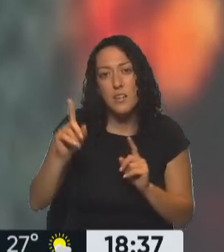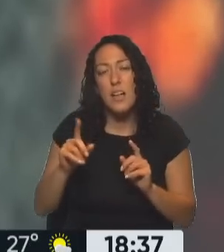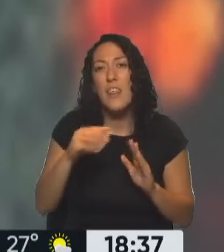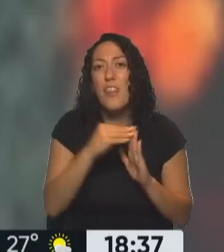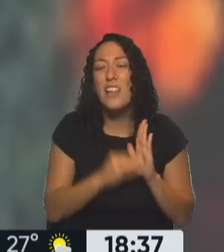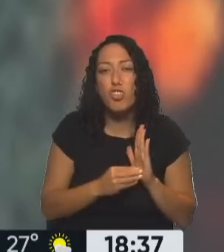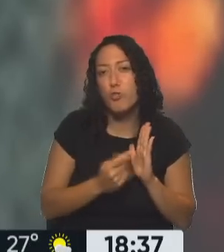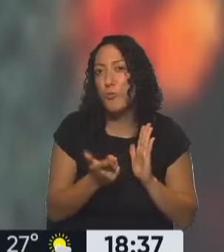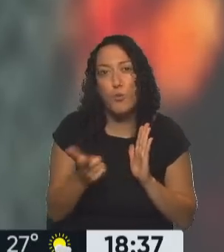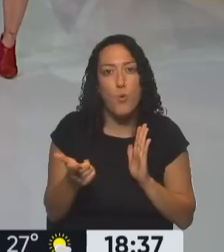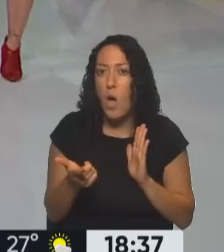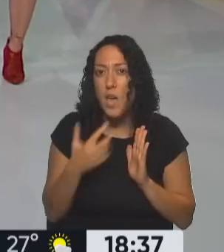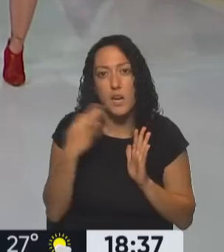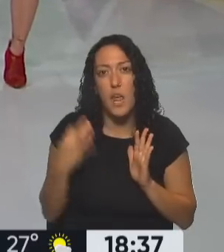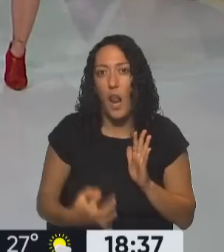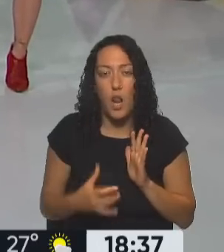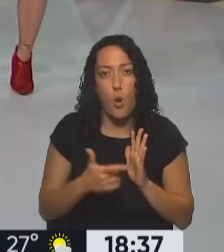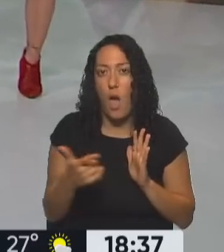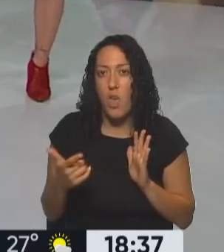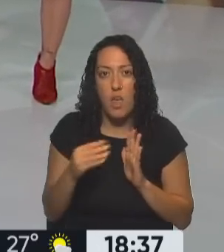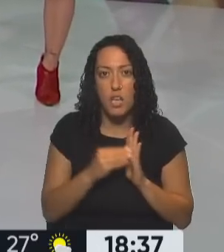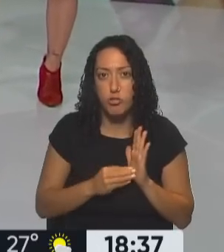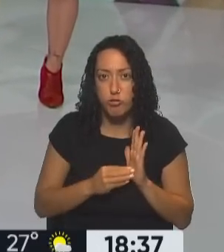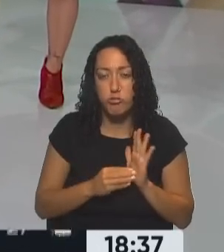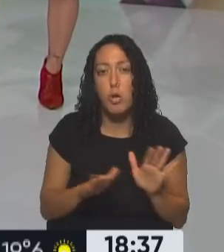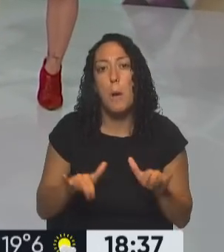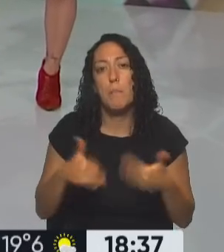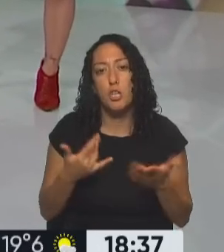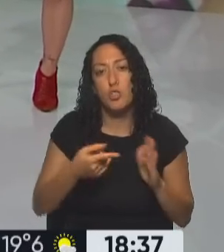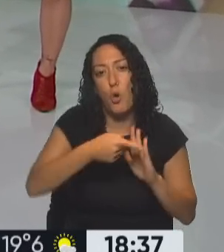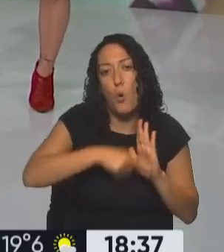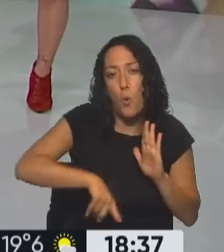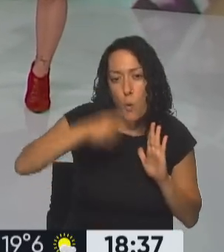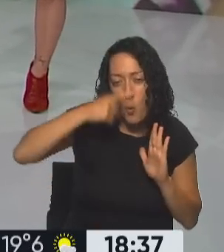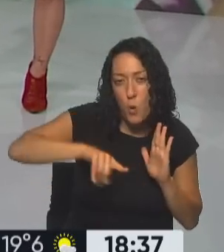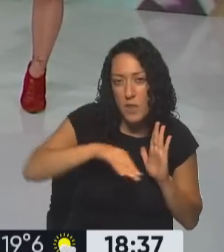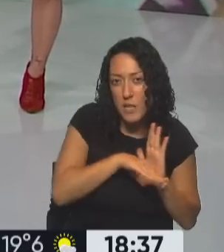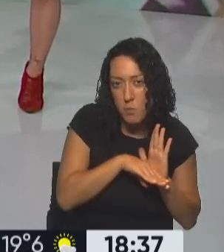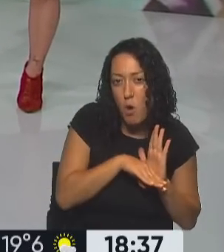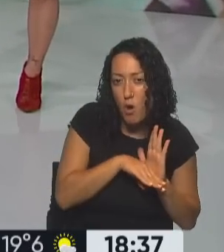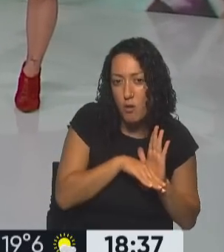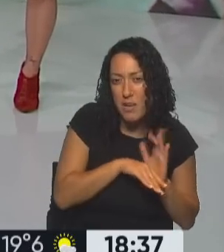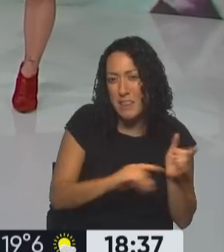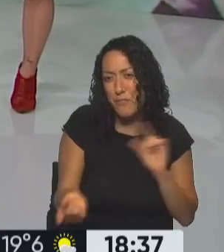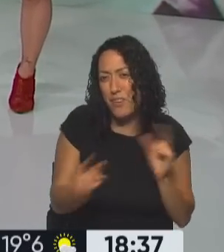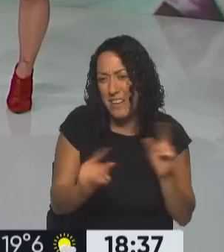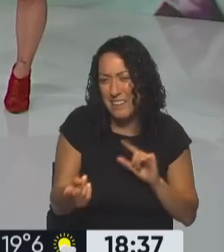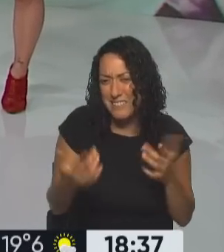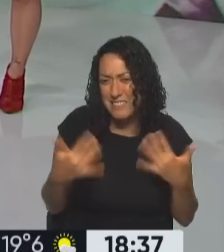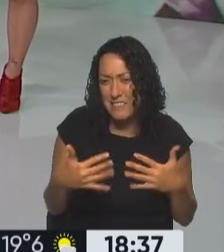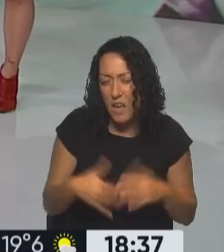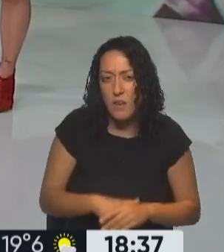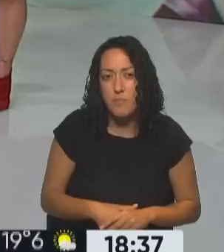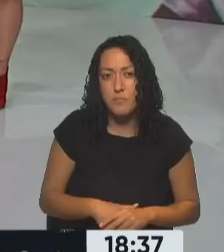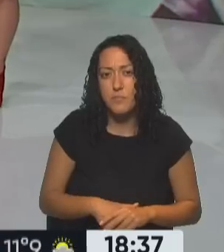datos reales de lo que tienen y creo que por eso se ubica, la diferencia es casi muy grande, ínfima